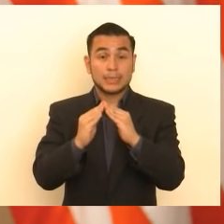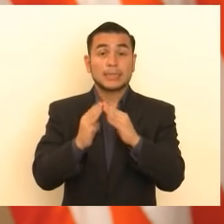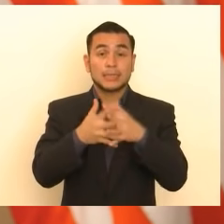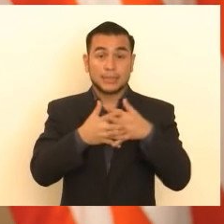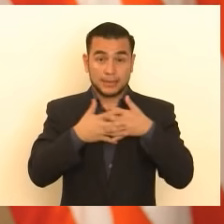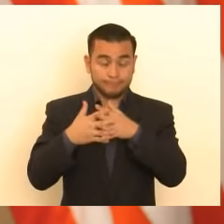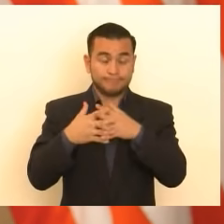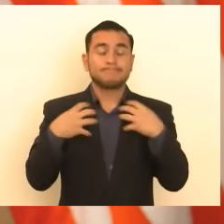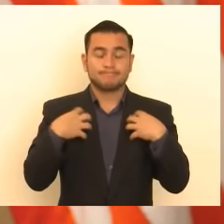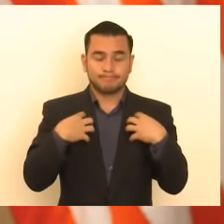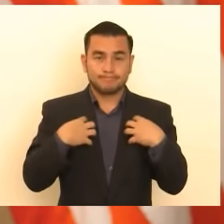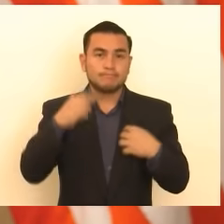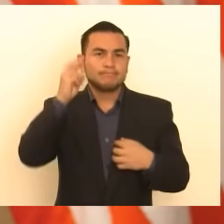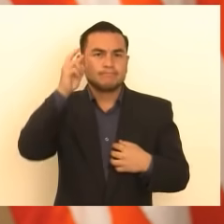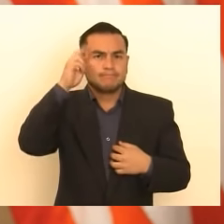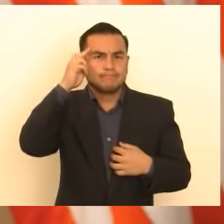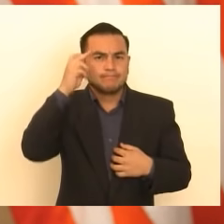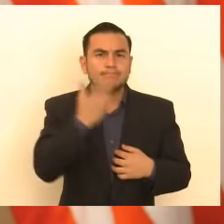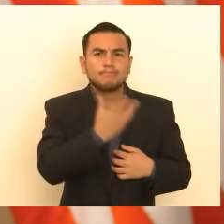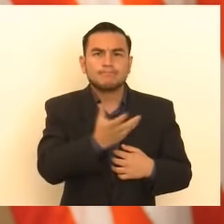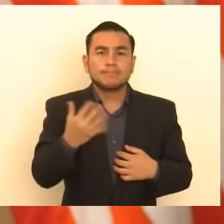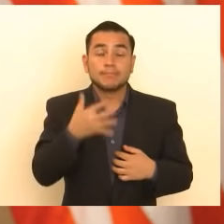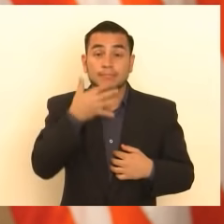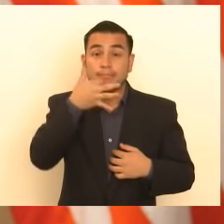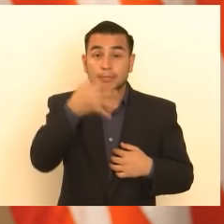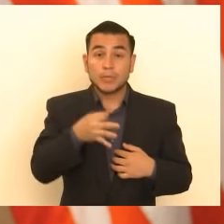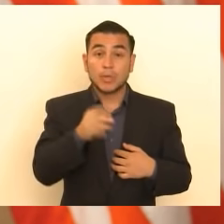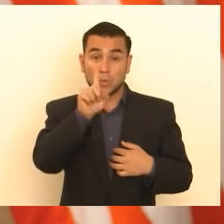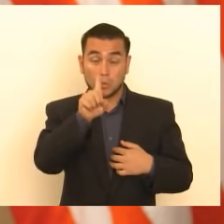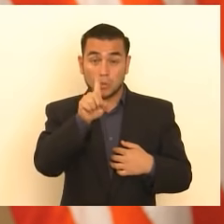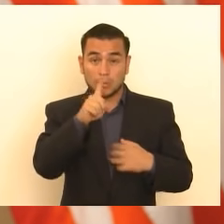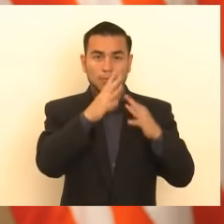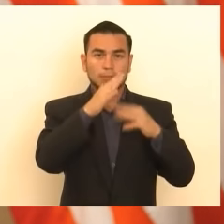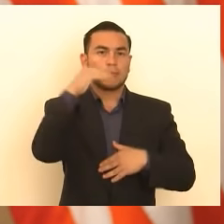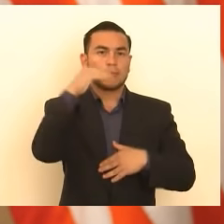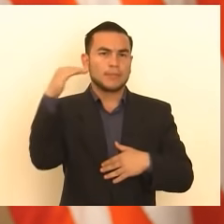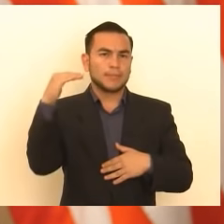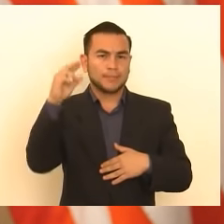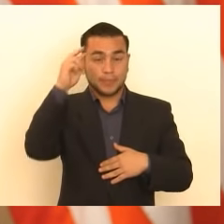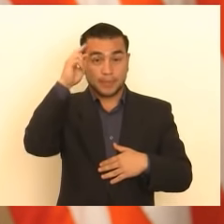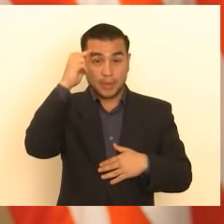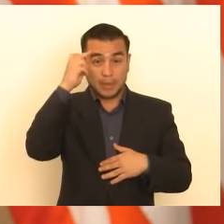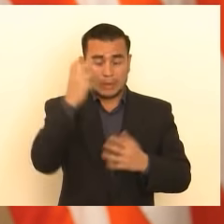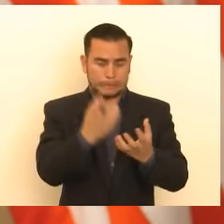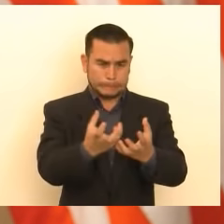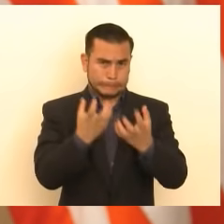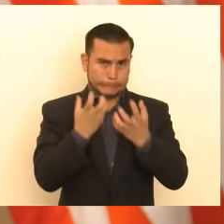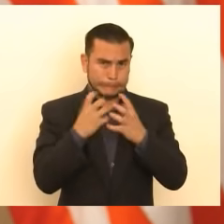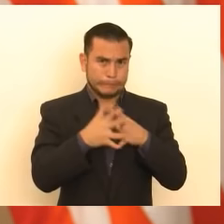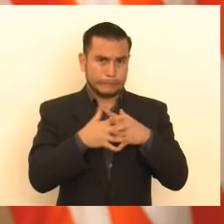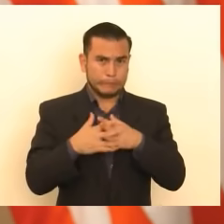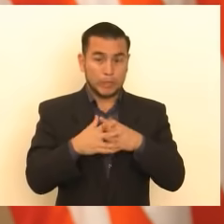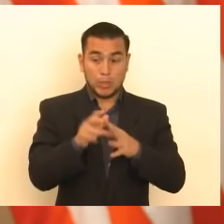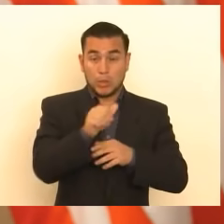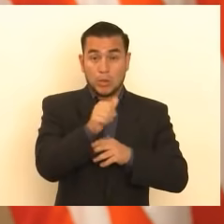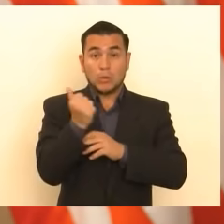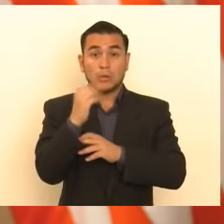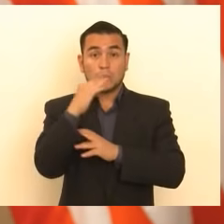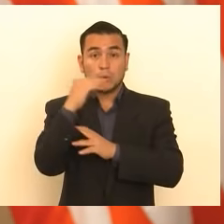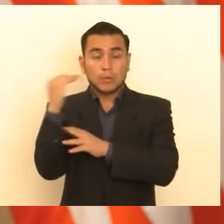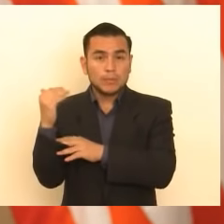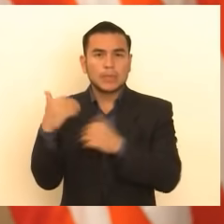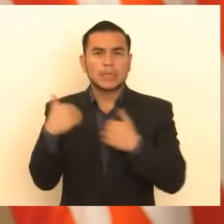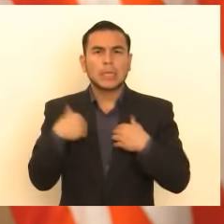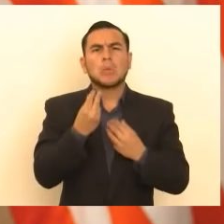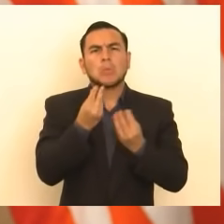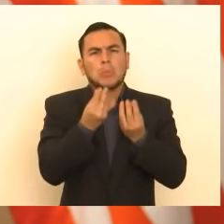su población viviendo afuera, pero no concentrada en un solo país, como El Salvador, que tiene 1/3 en otro país, que es Estados Unidos,